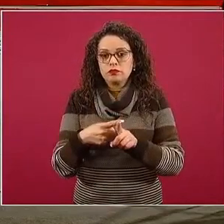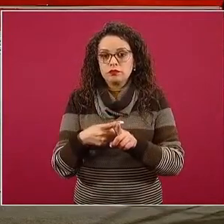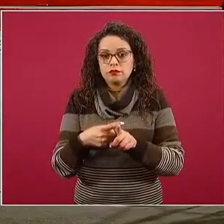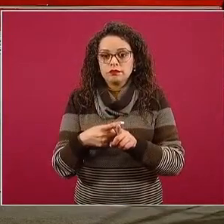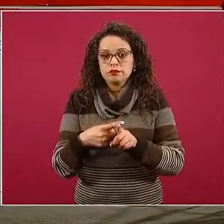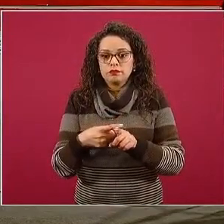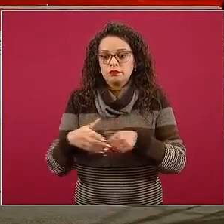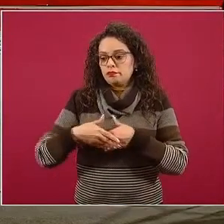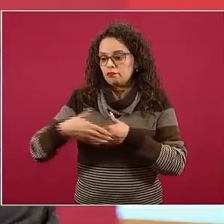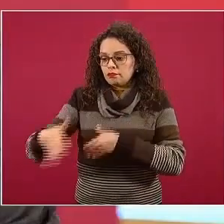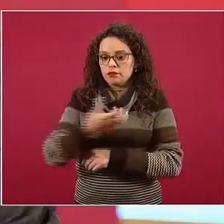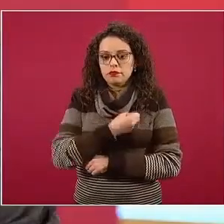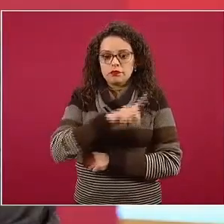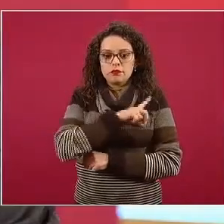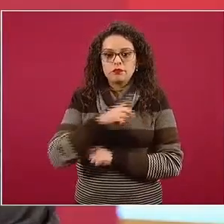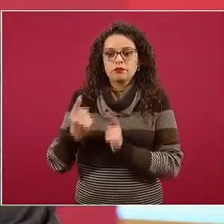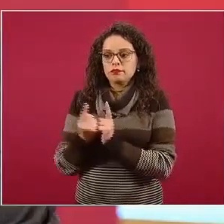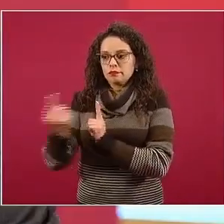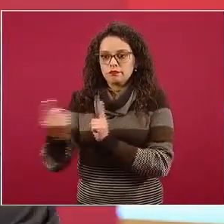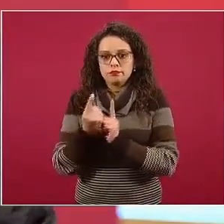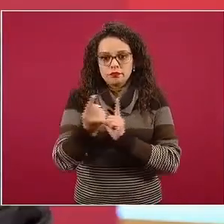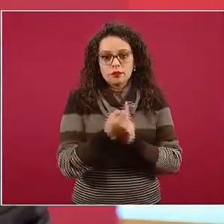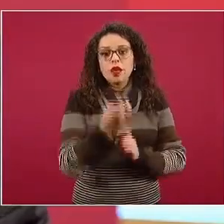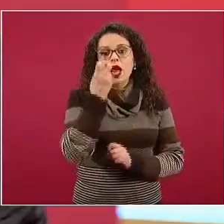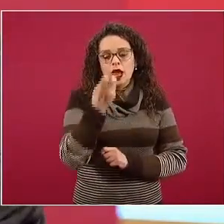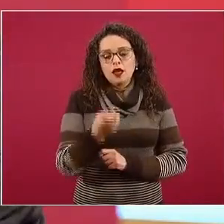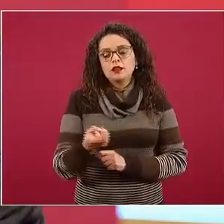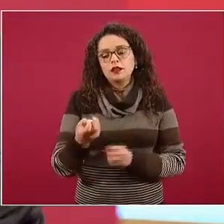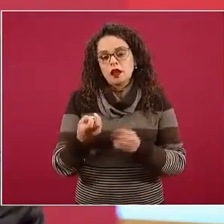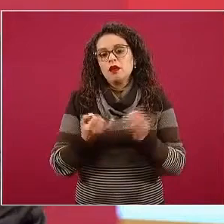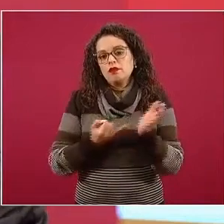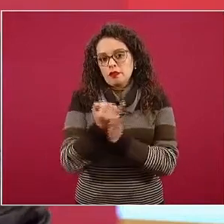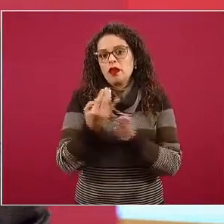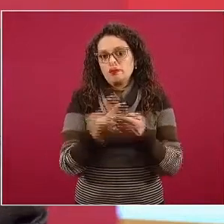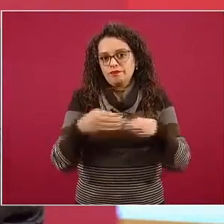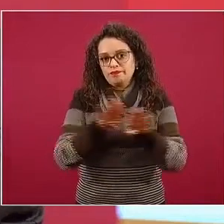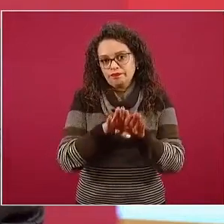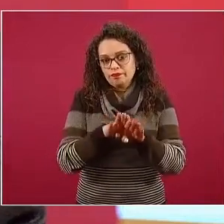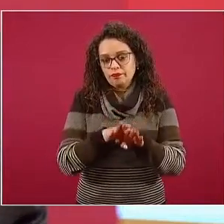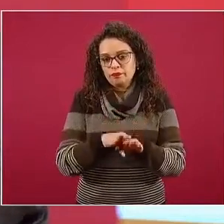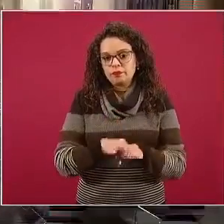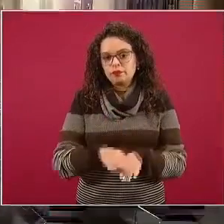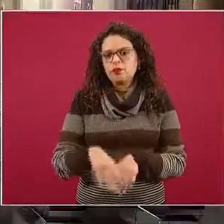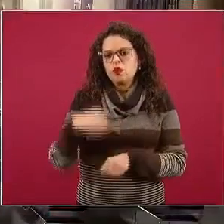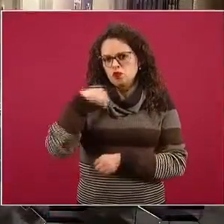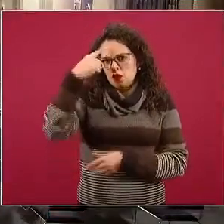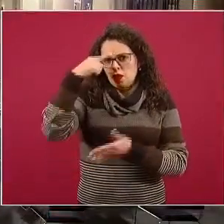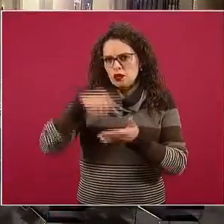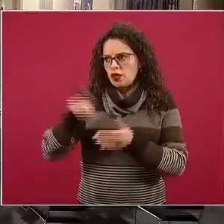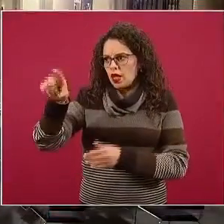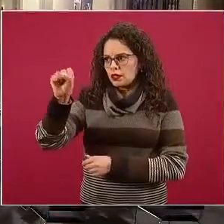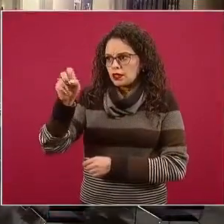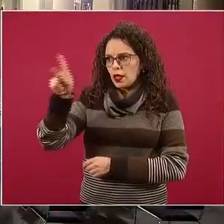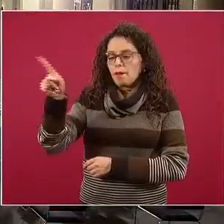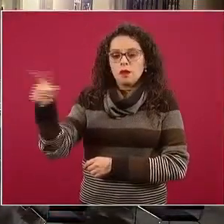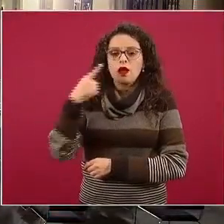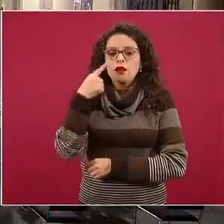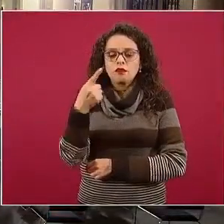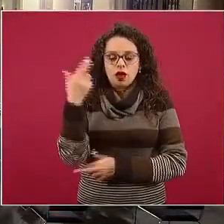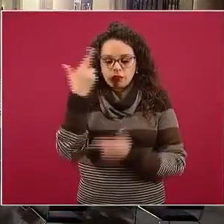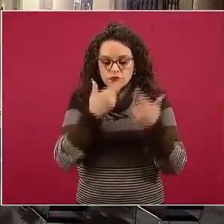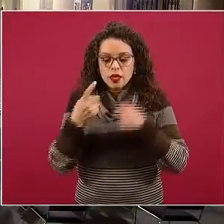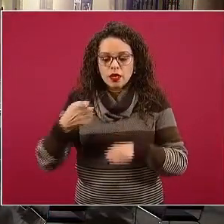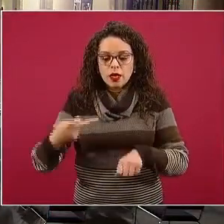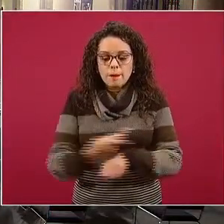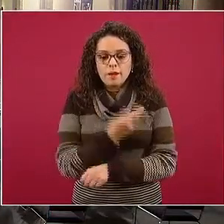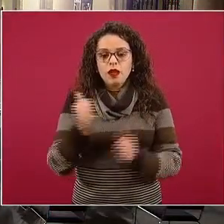Sana Distancia. Entonces, seguramente en la SEP se está analizando las circunstancias de este amparo,